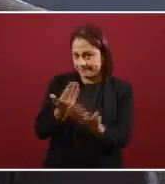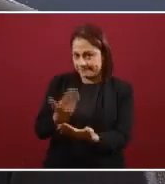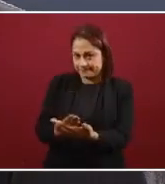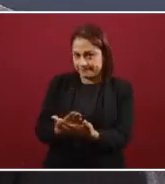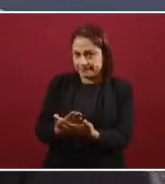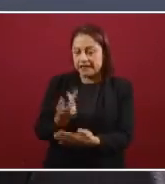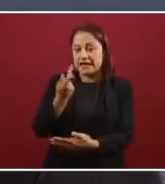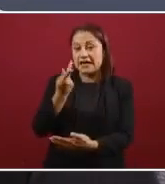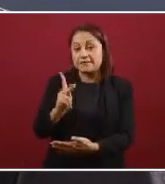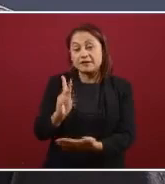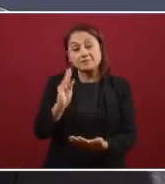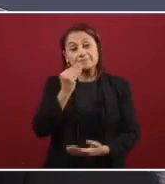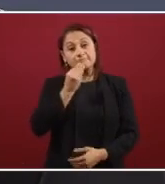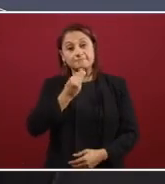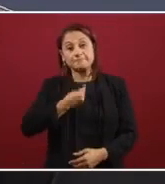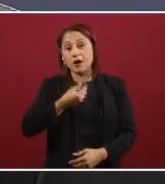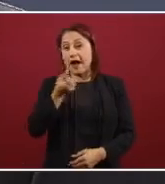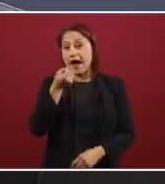insistente,